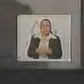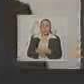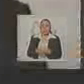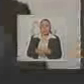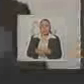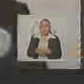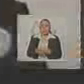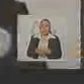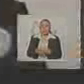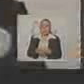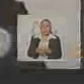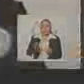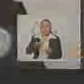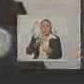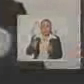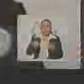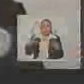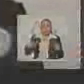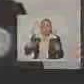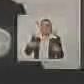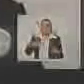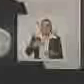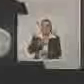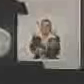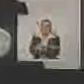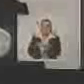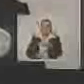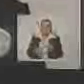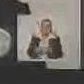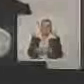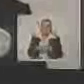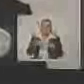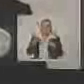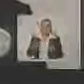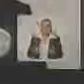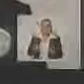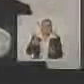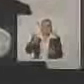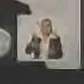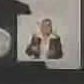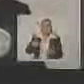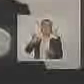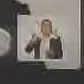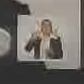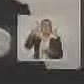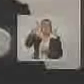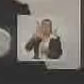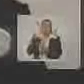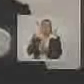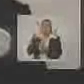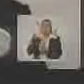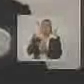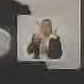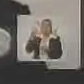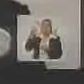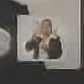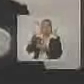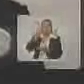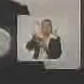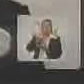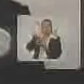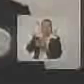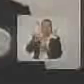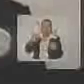Adelante. Vecinas, vecinos, muy buenas tardes. Este es el octavo encuentro al menos que tenemos quienes aspiramos a